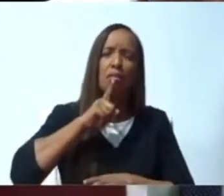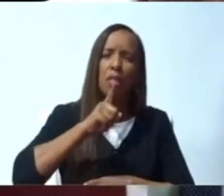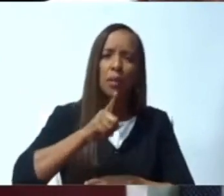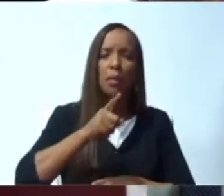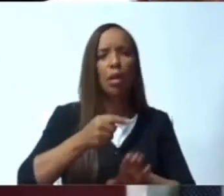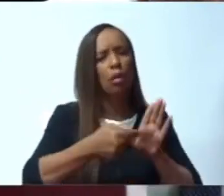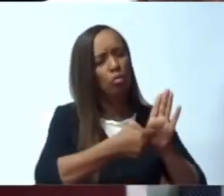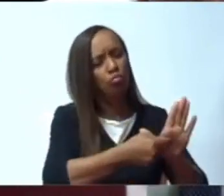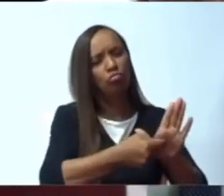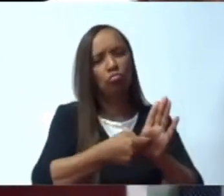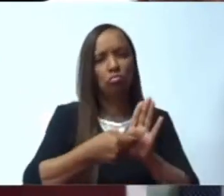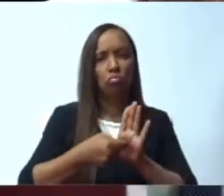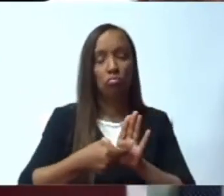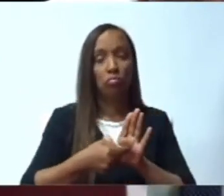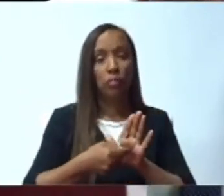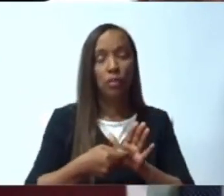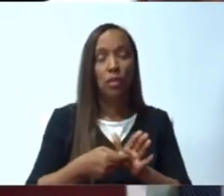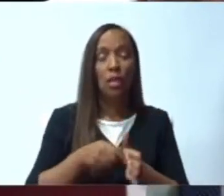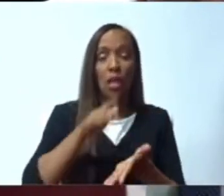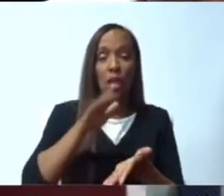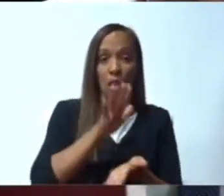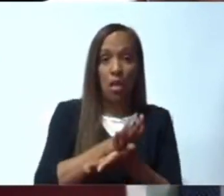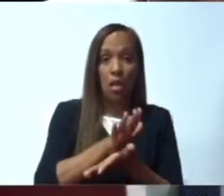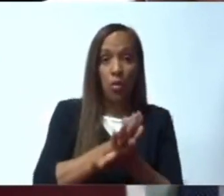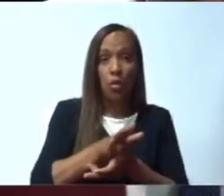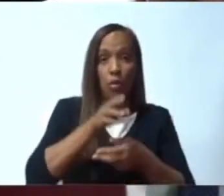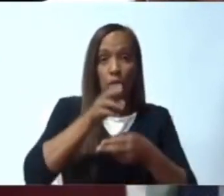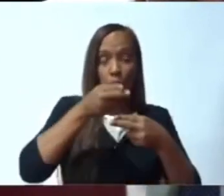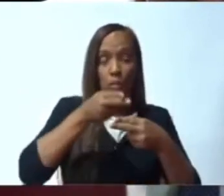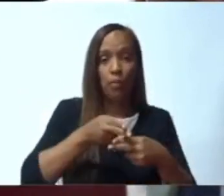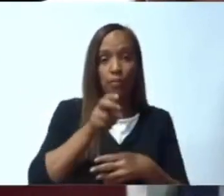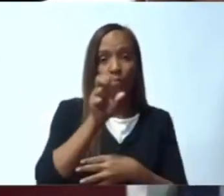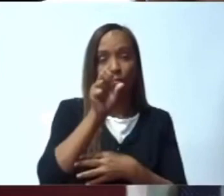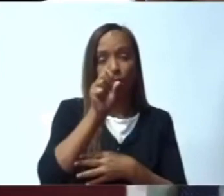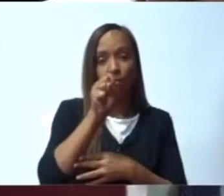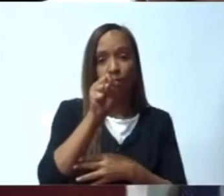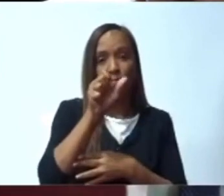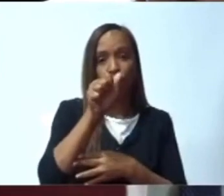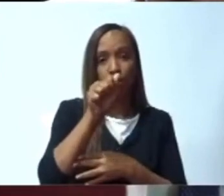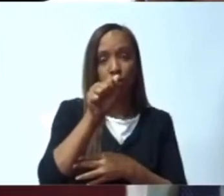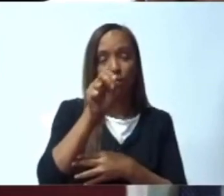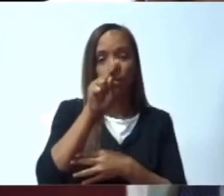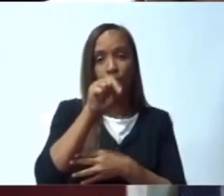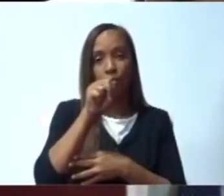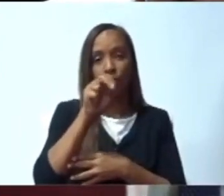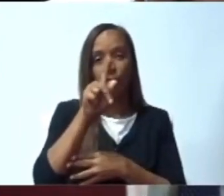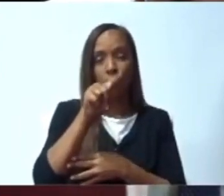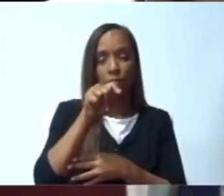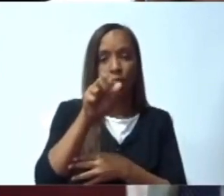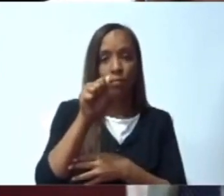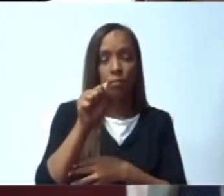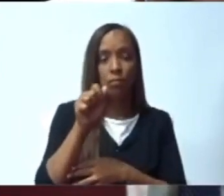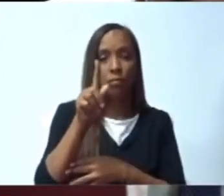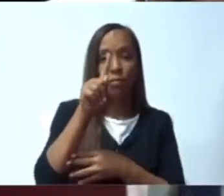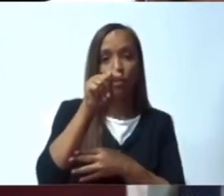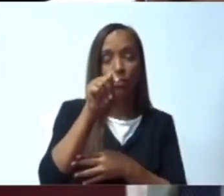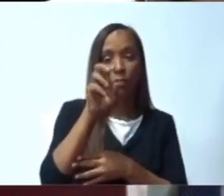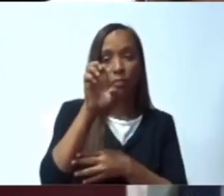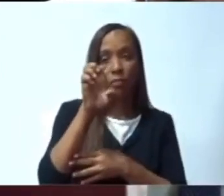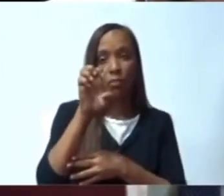aun siendo privada, ha brindado educación a numerosos hombres y mujeres de la nación